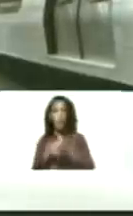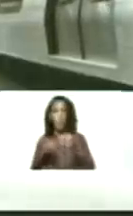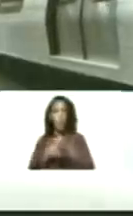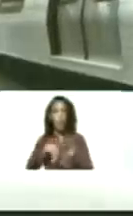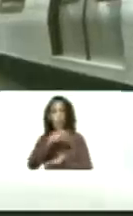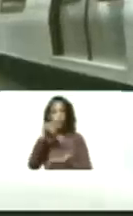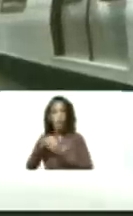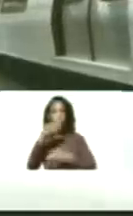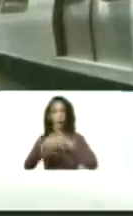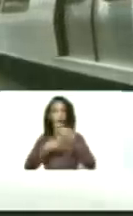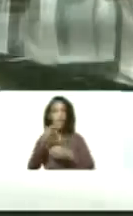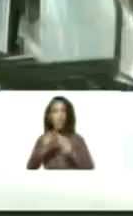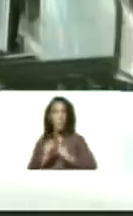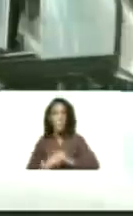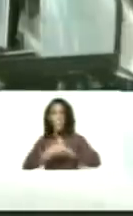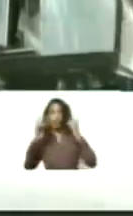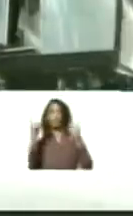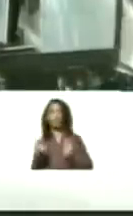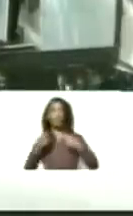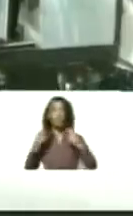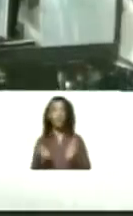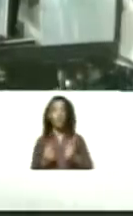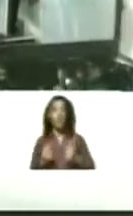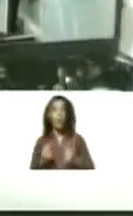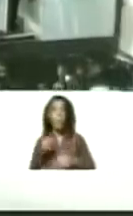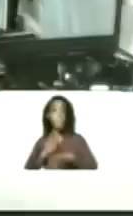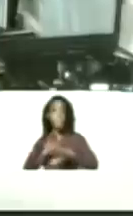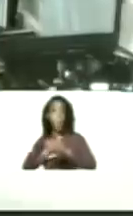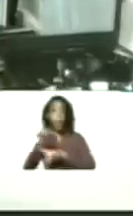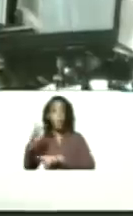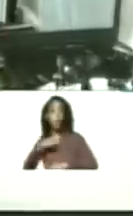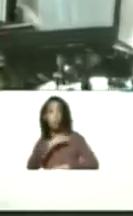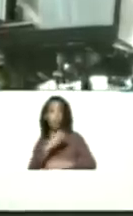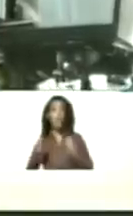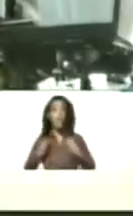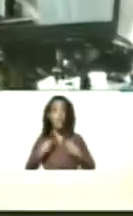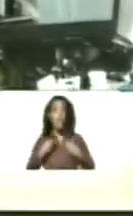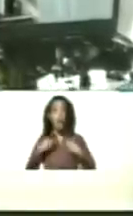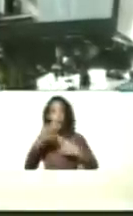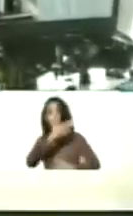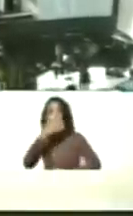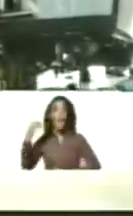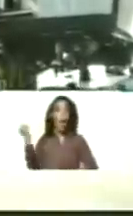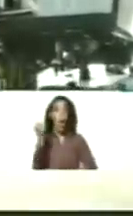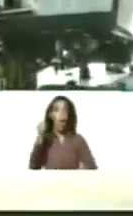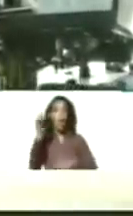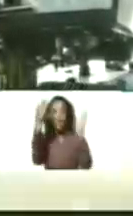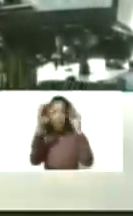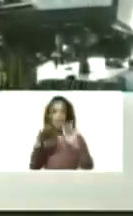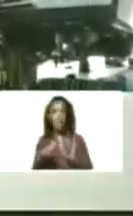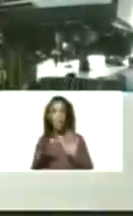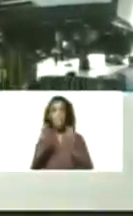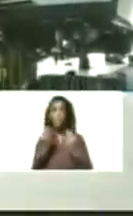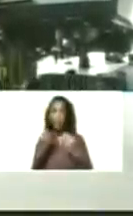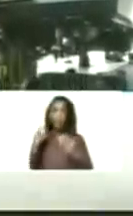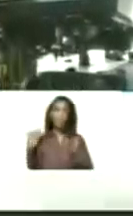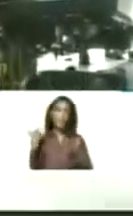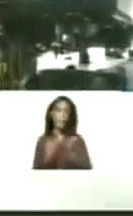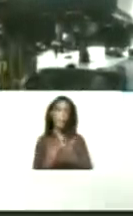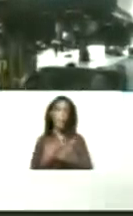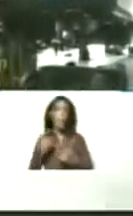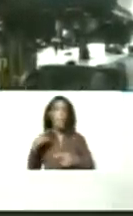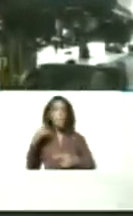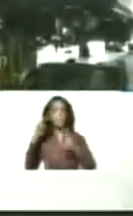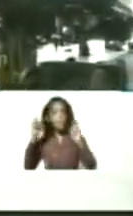nos ha hecho despertar y por eso estamos viviendo las mejores navidades de mucho tiempo